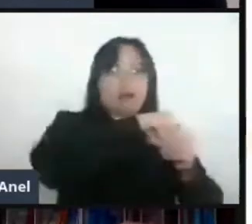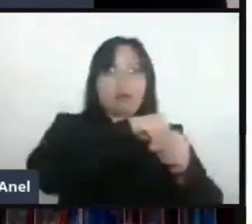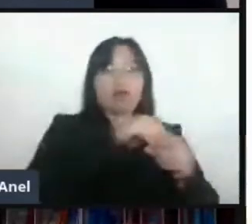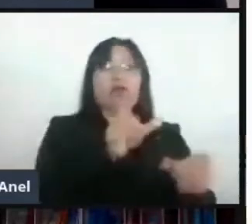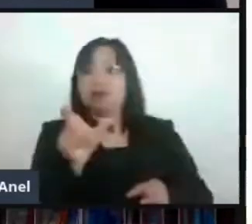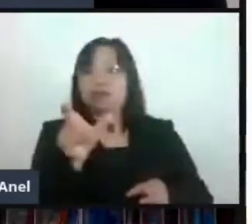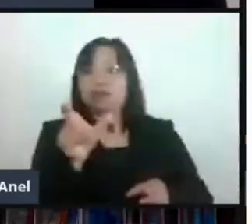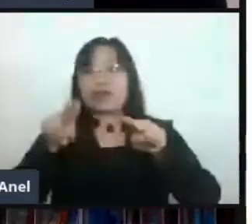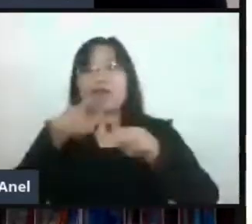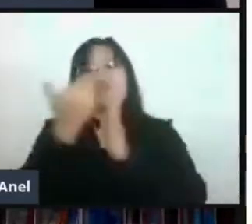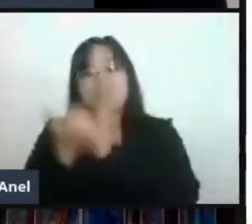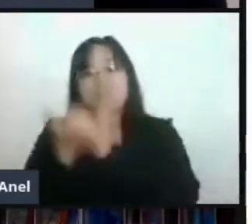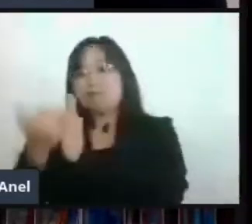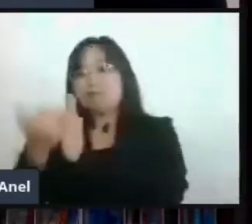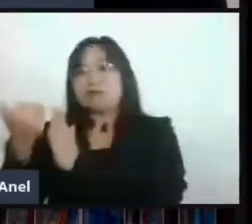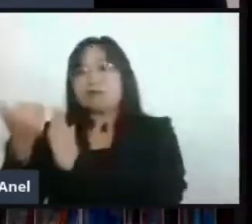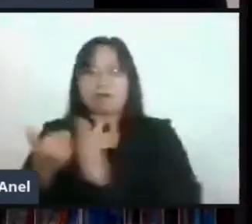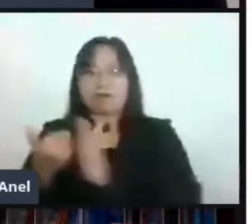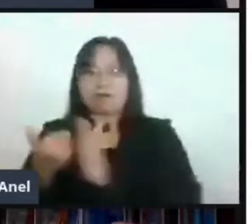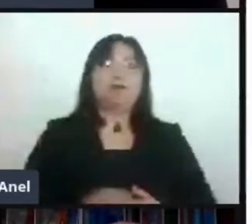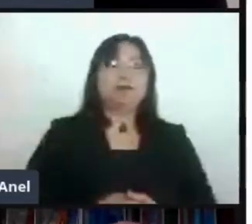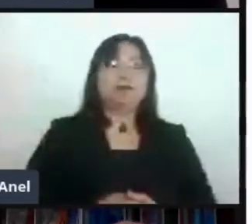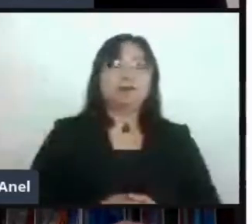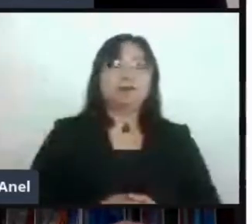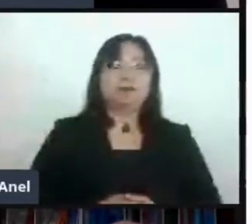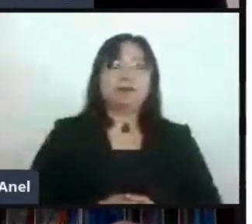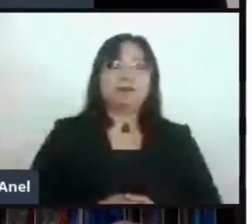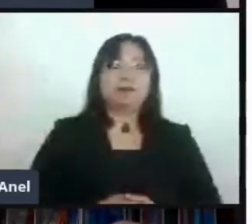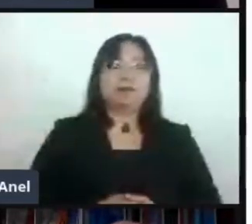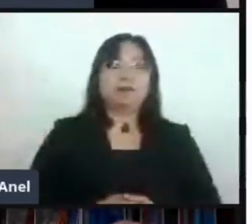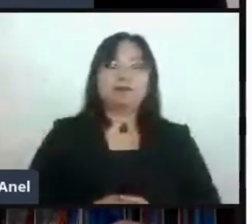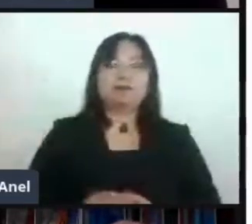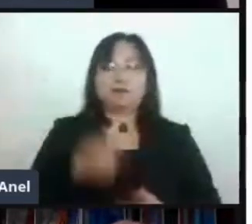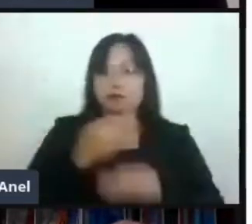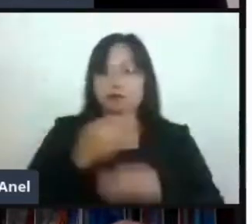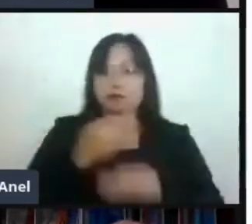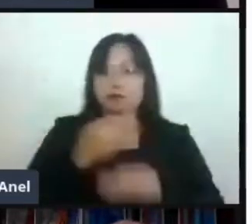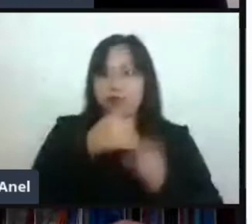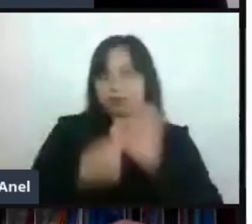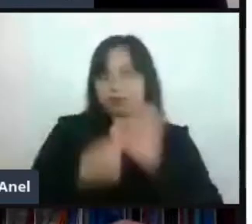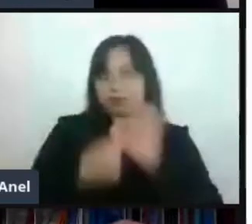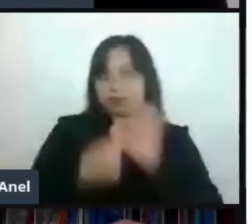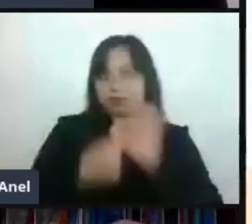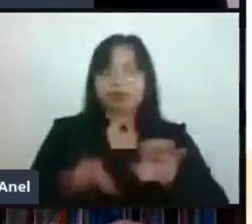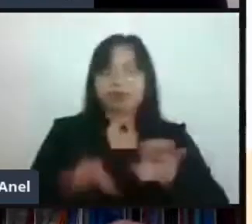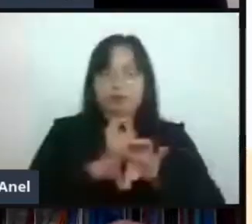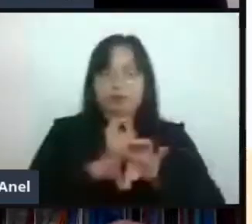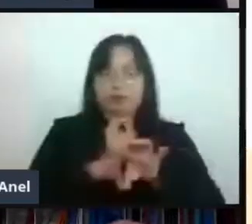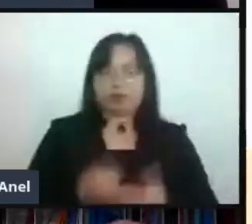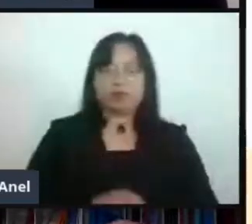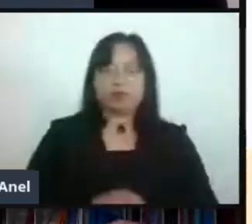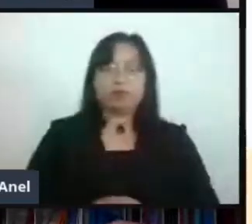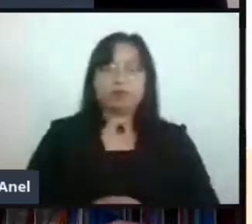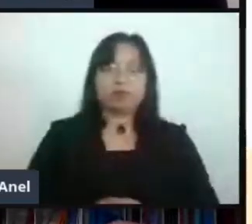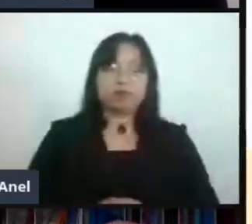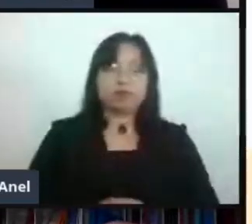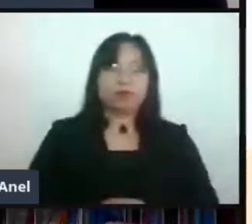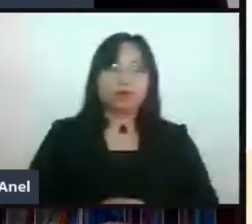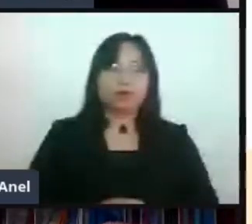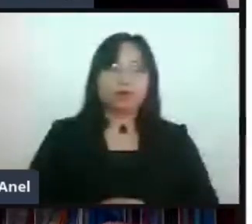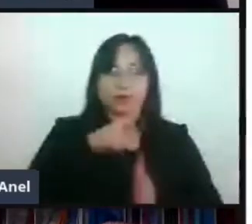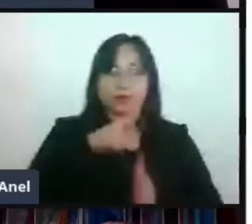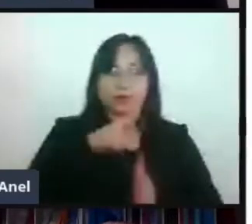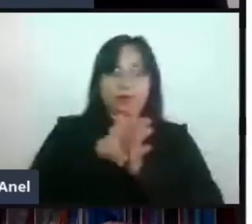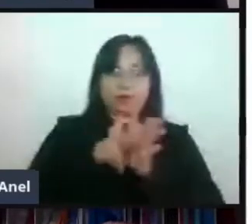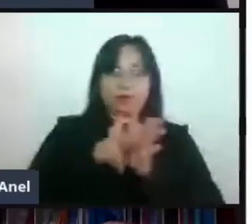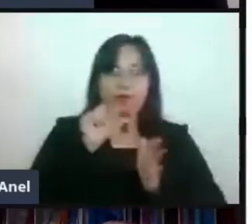a modelarles. De hecho, sí hay un video aquí, perdón. Me voy a